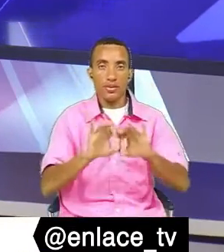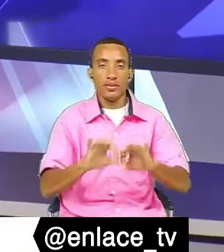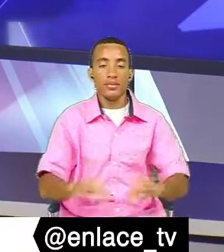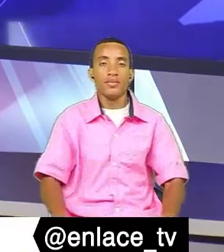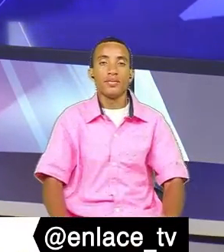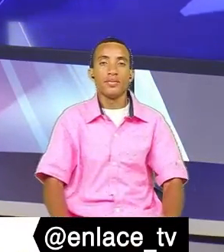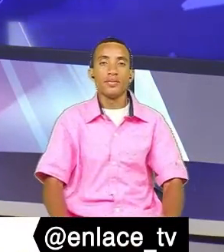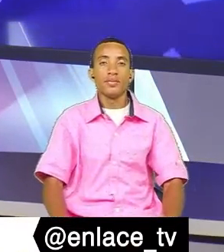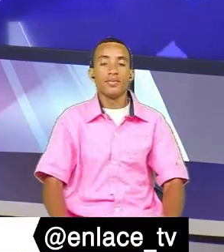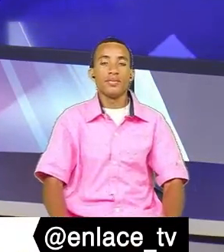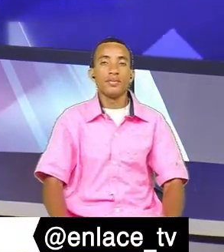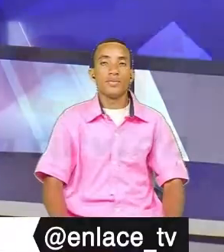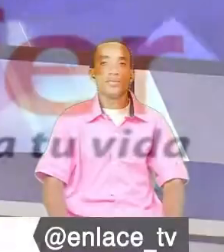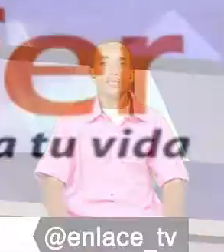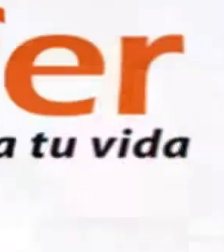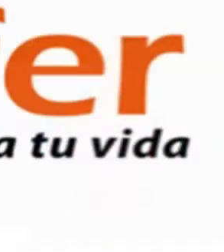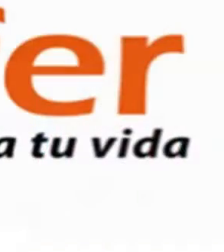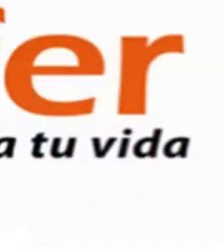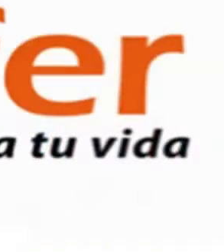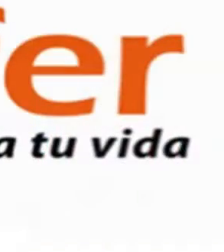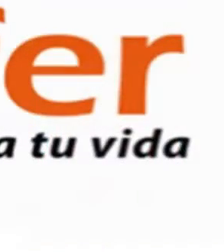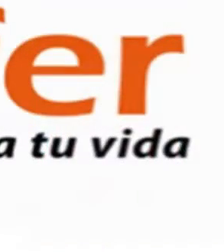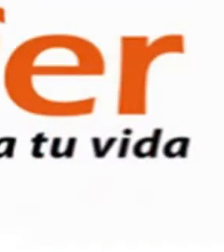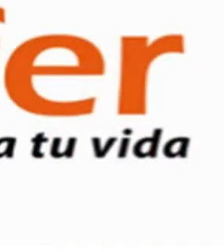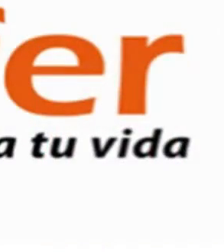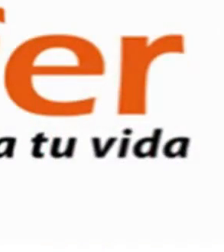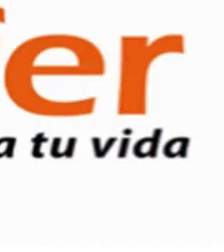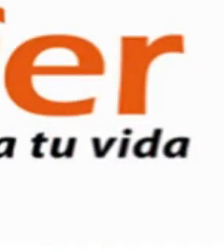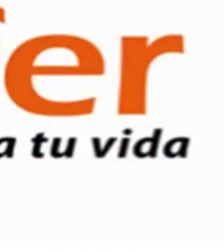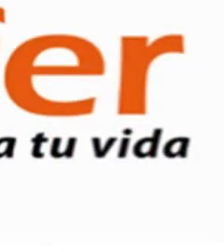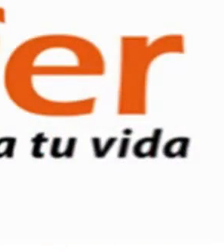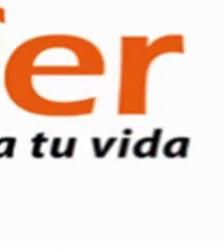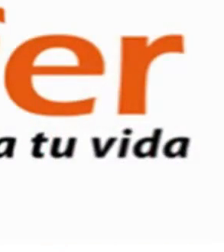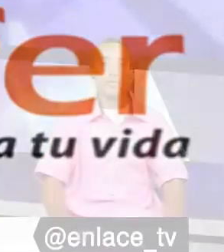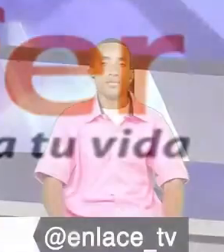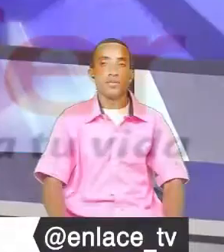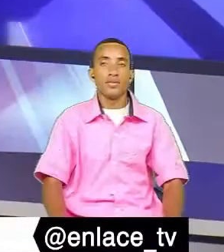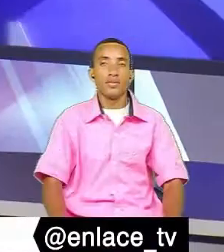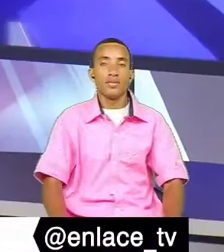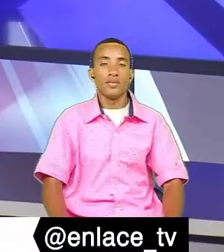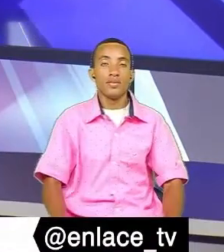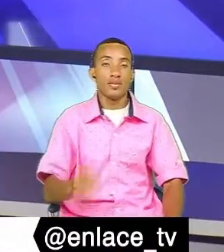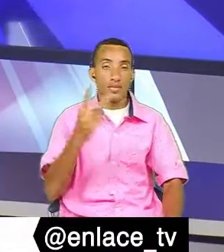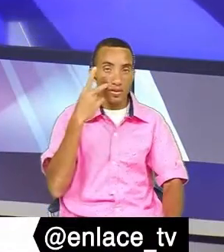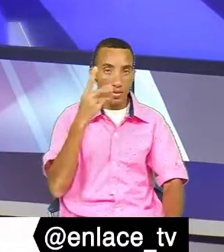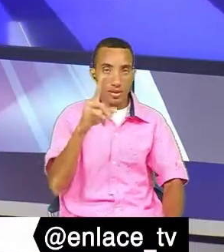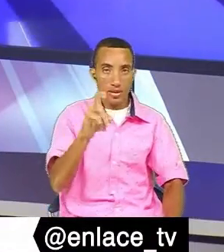Antes de despedirnos les recuerdo, materiales eléctricos, Electrofer, ilumina tu vida. Nos vemos a las 6